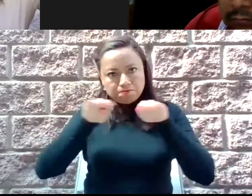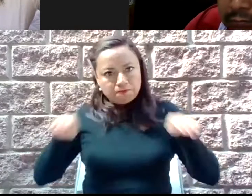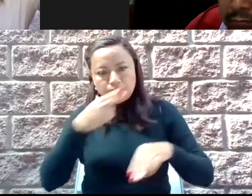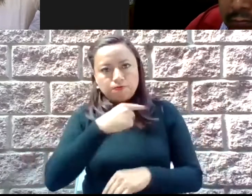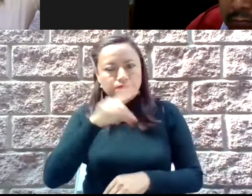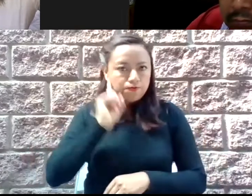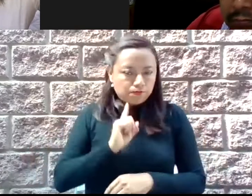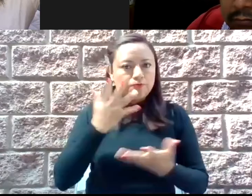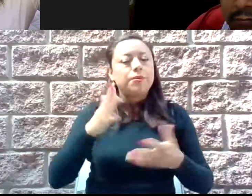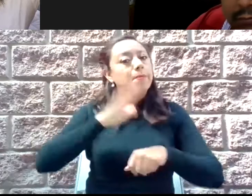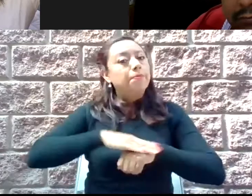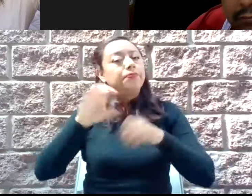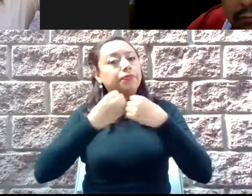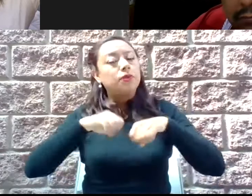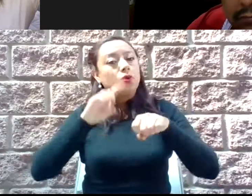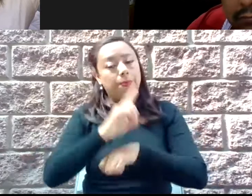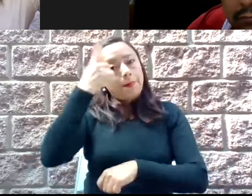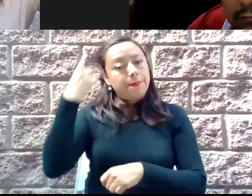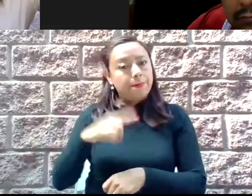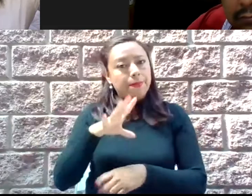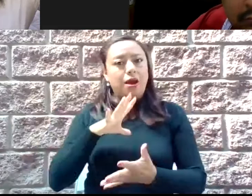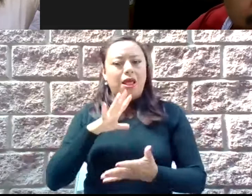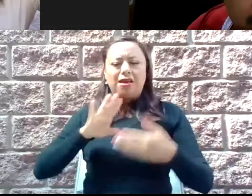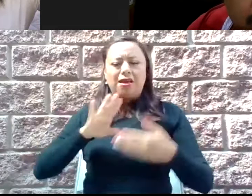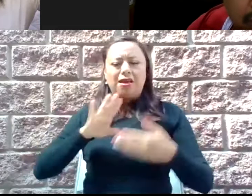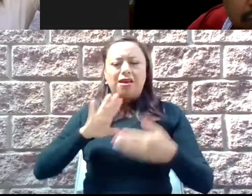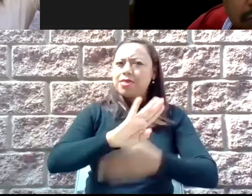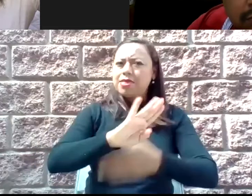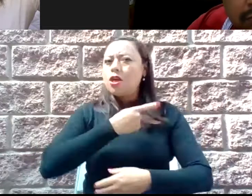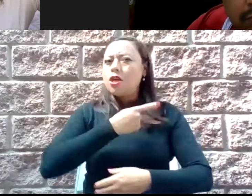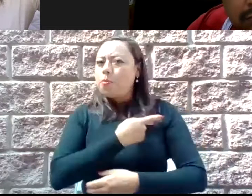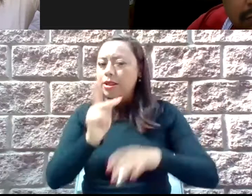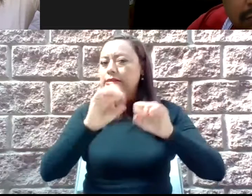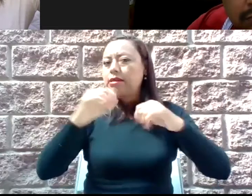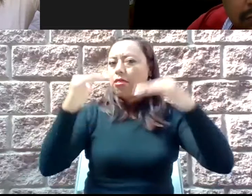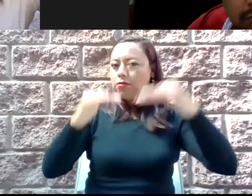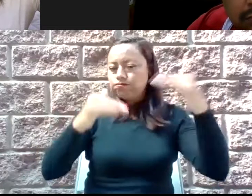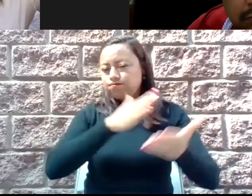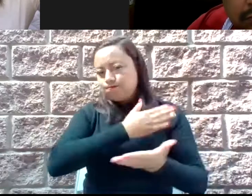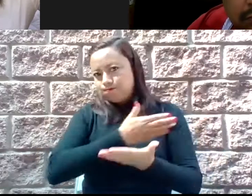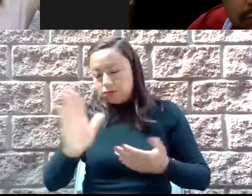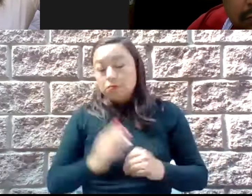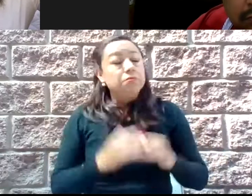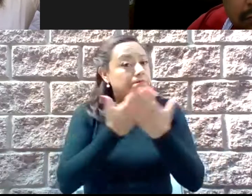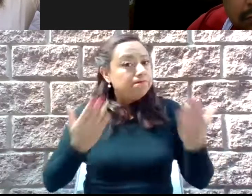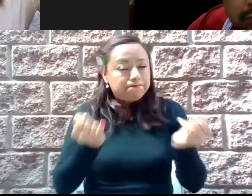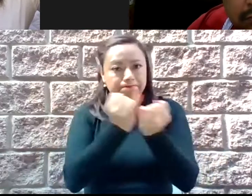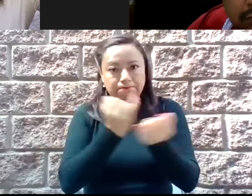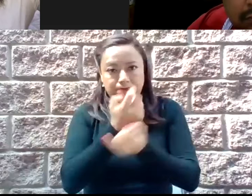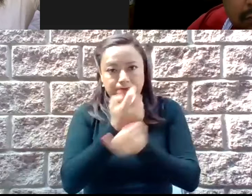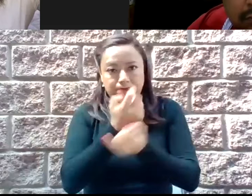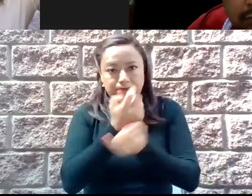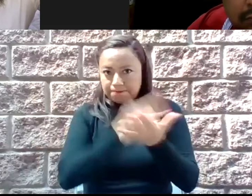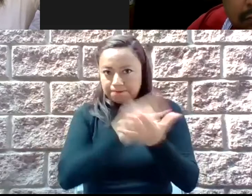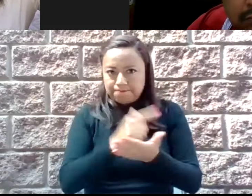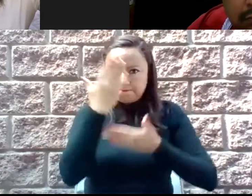oportunidades de romper generaciones de pobreza y desigualdad, que respecto al análisis específico de esta ley, se puede observar que